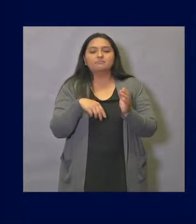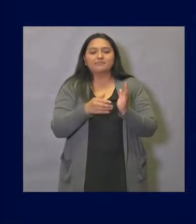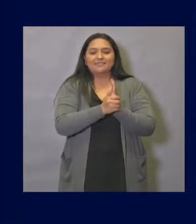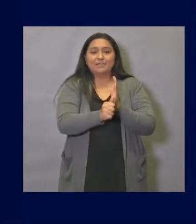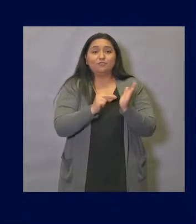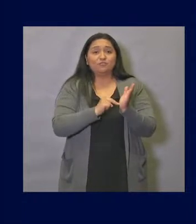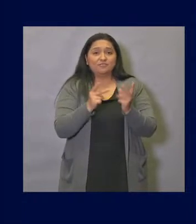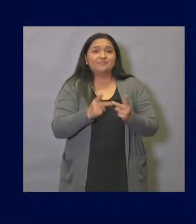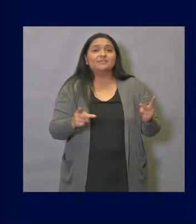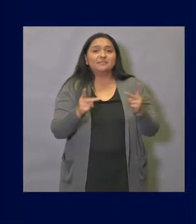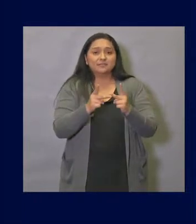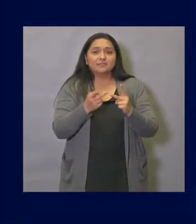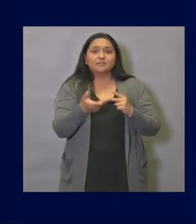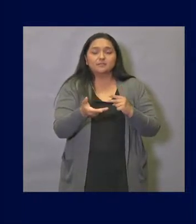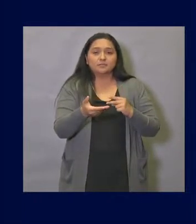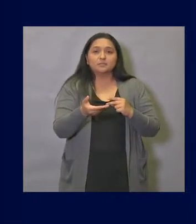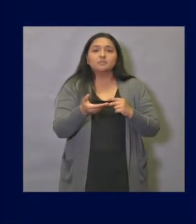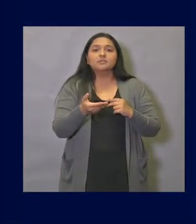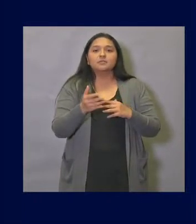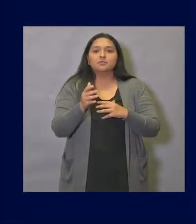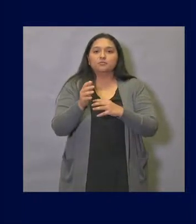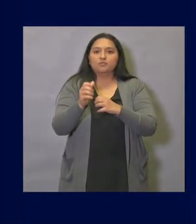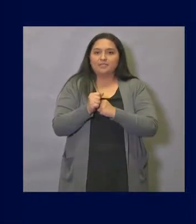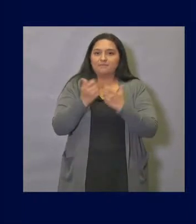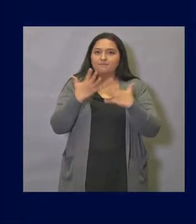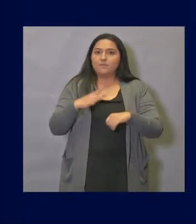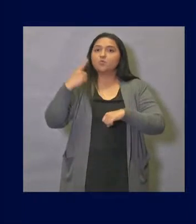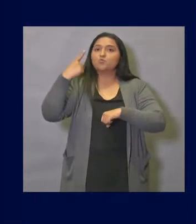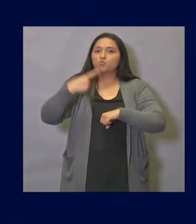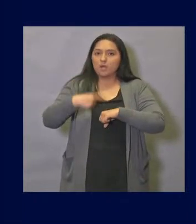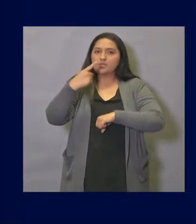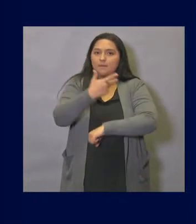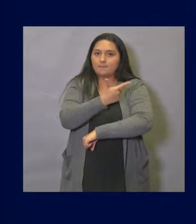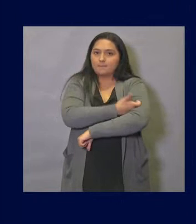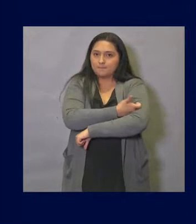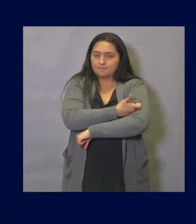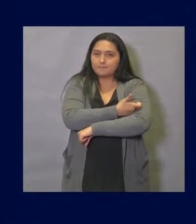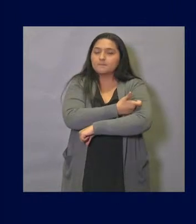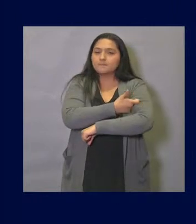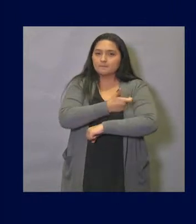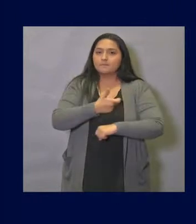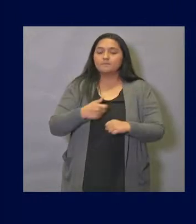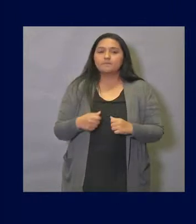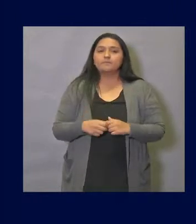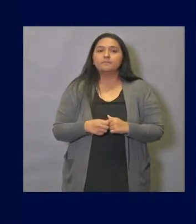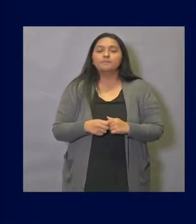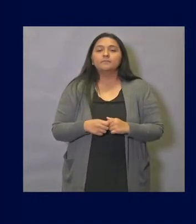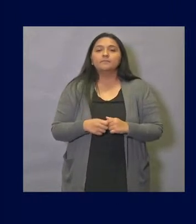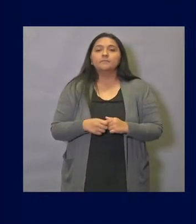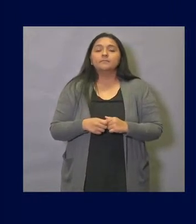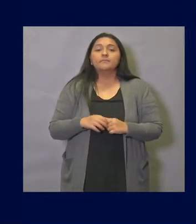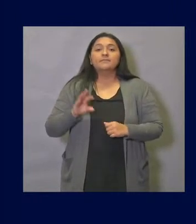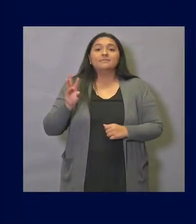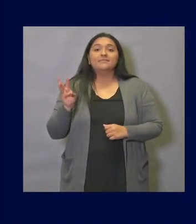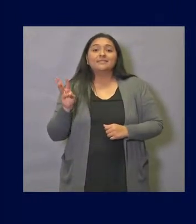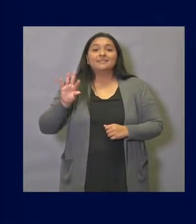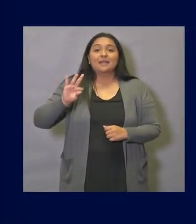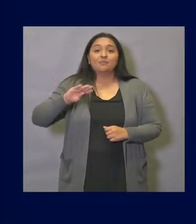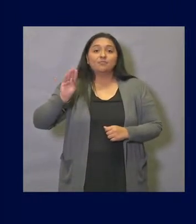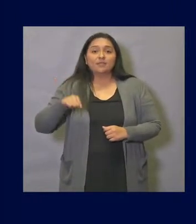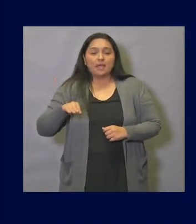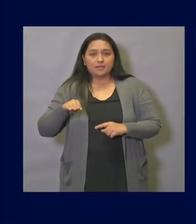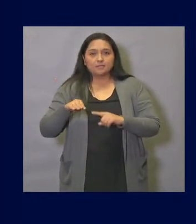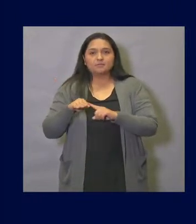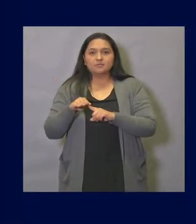estos centros recibió al menos una primera dosis de la vacuna de COVID-19 y el 69% de